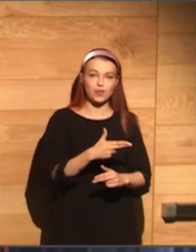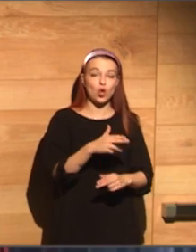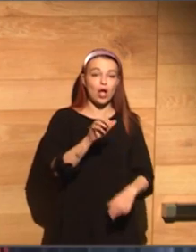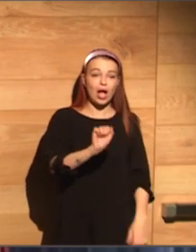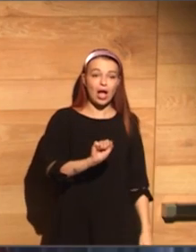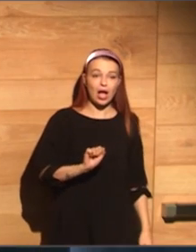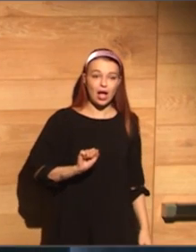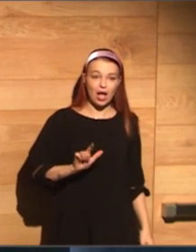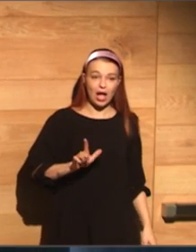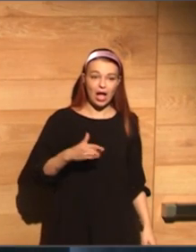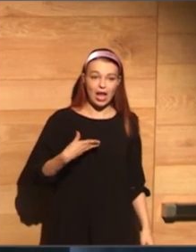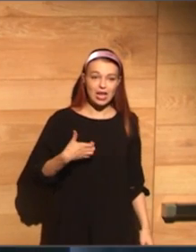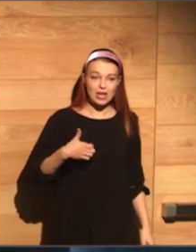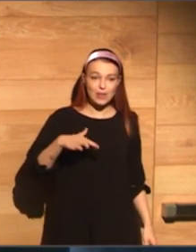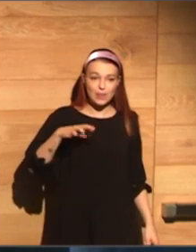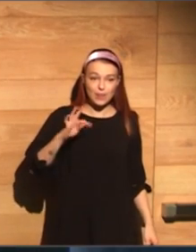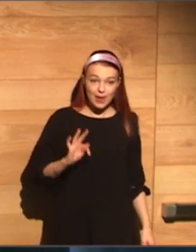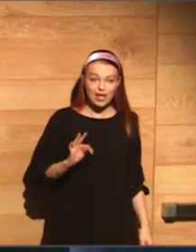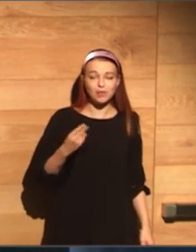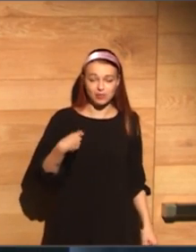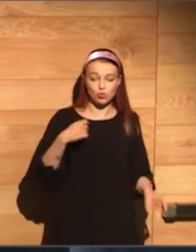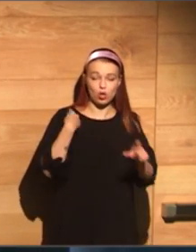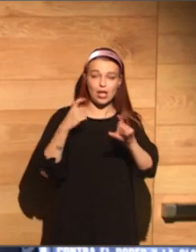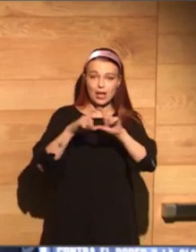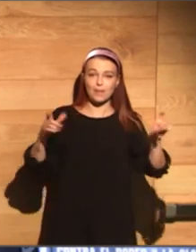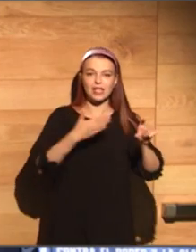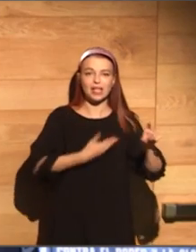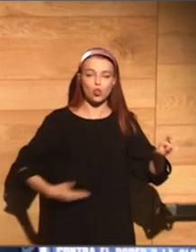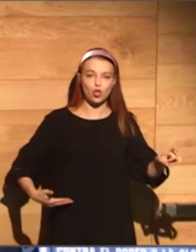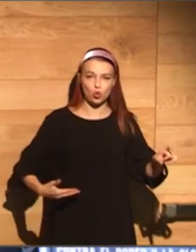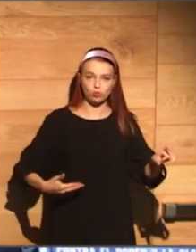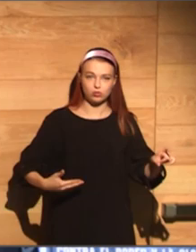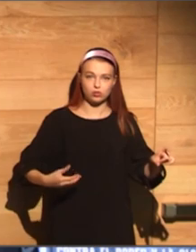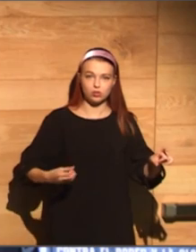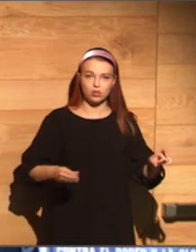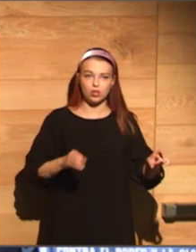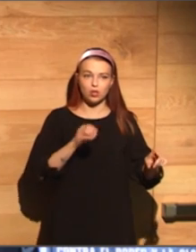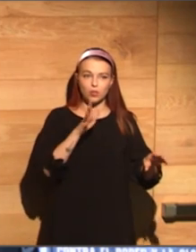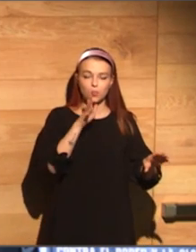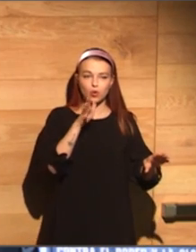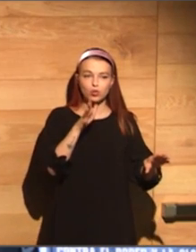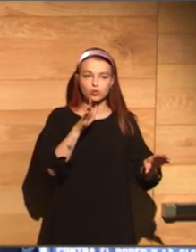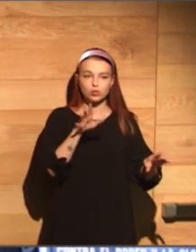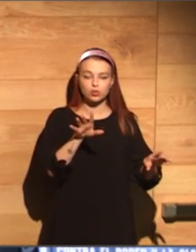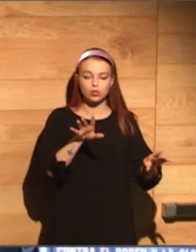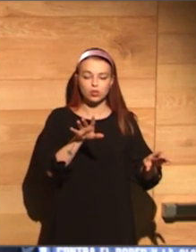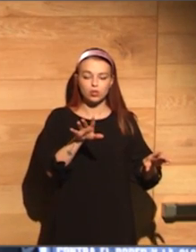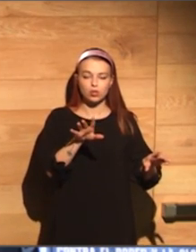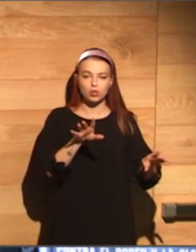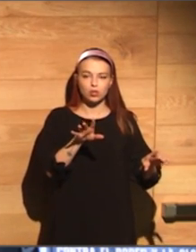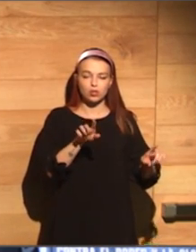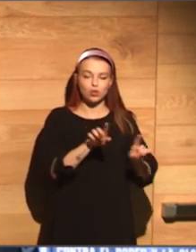ver... Como en todas las películas, como otra vez el balón va al palo. Porque cuando todo el mundo le toma chufla en la película, sin